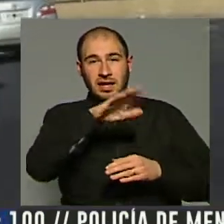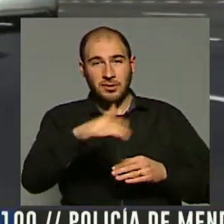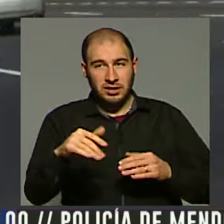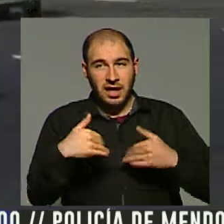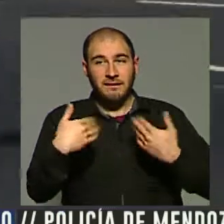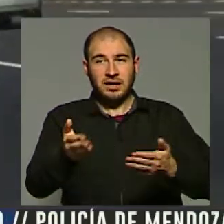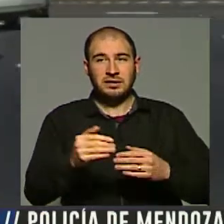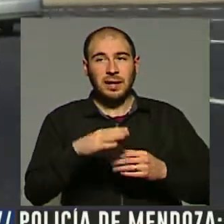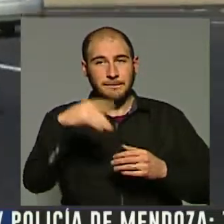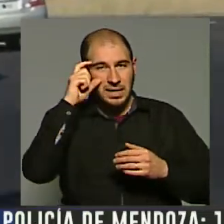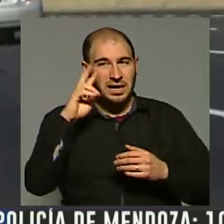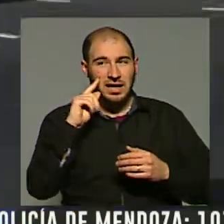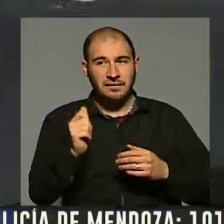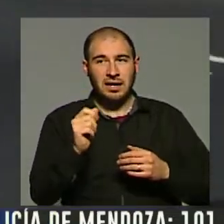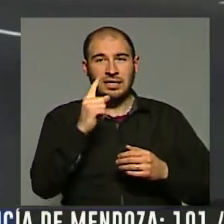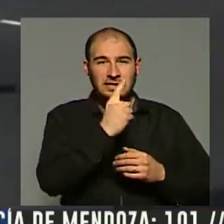enfrente, una Meriva